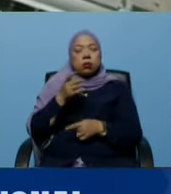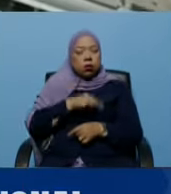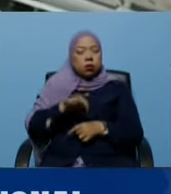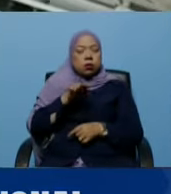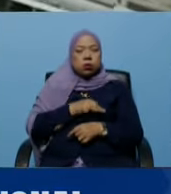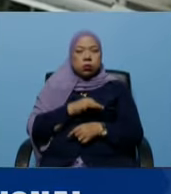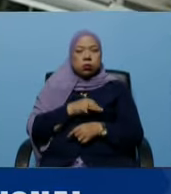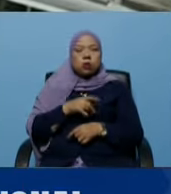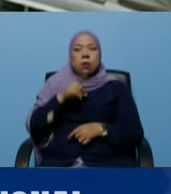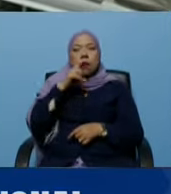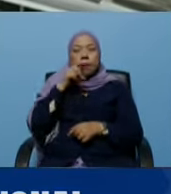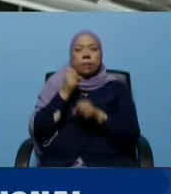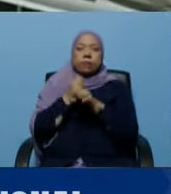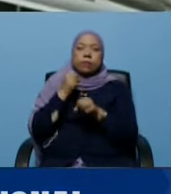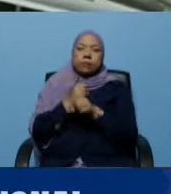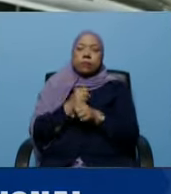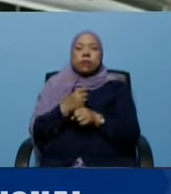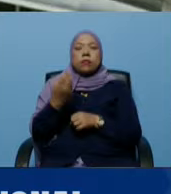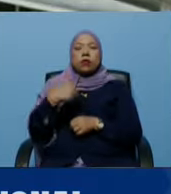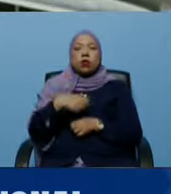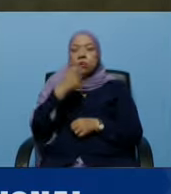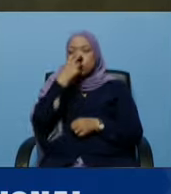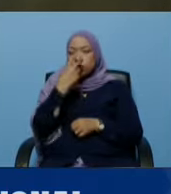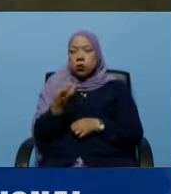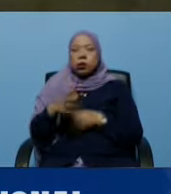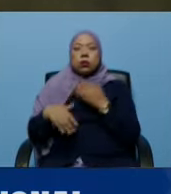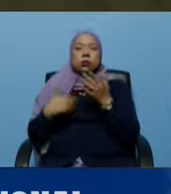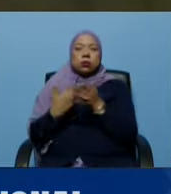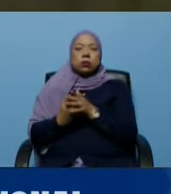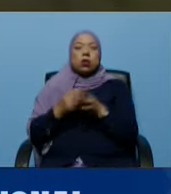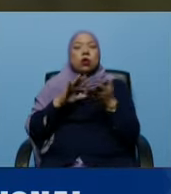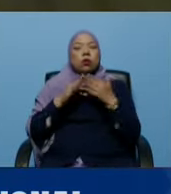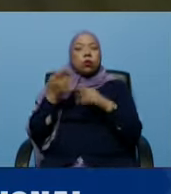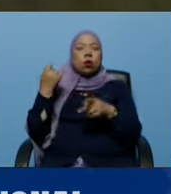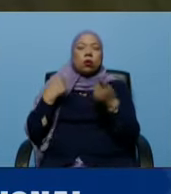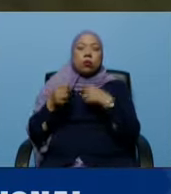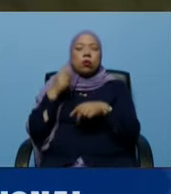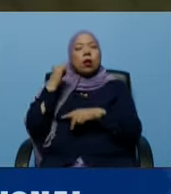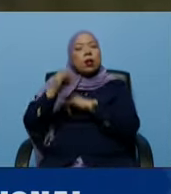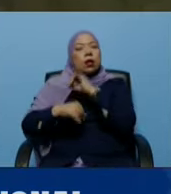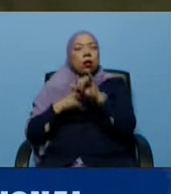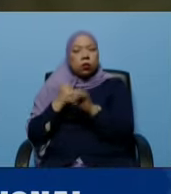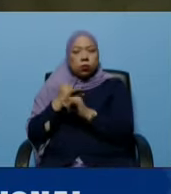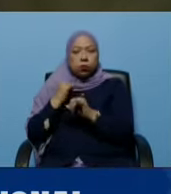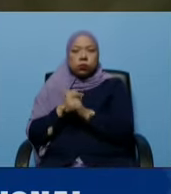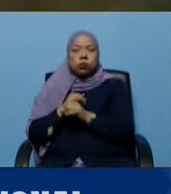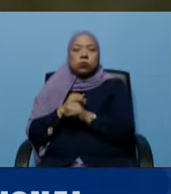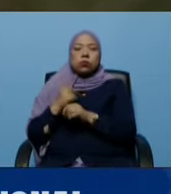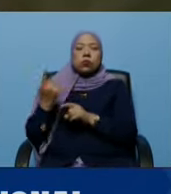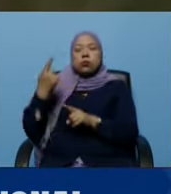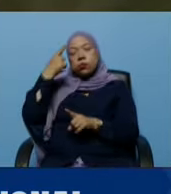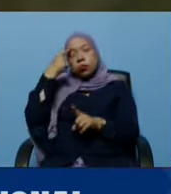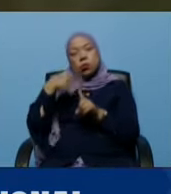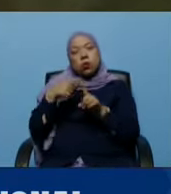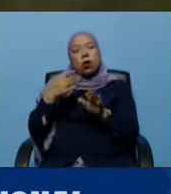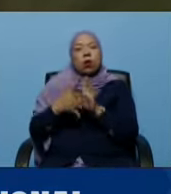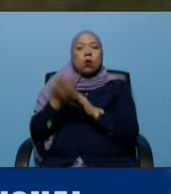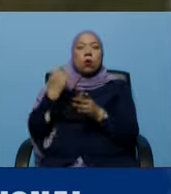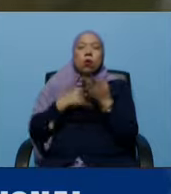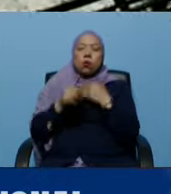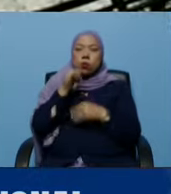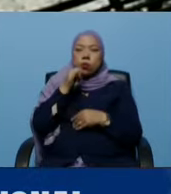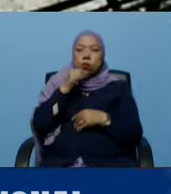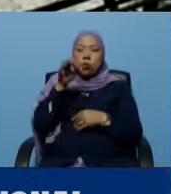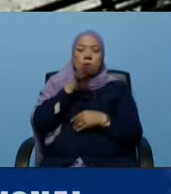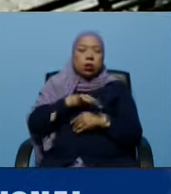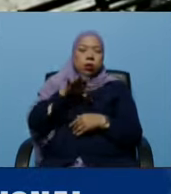señor Melquis Reyes, quien es el inversionista de la comercializadora internacional Copercal Compañía Anónima. El